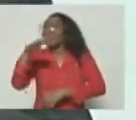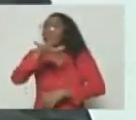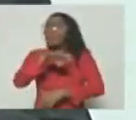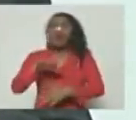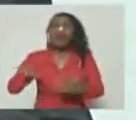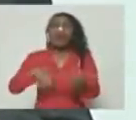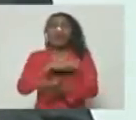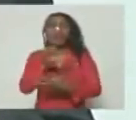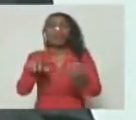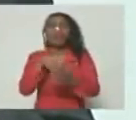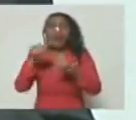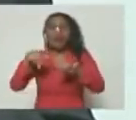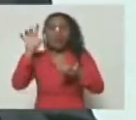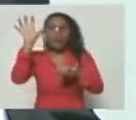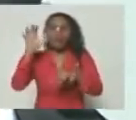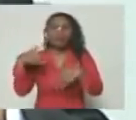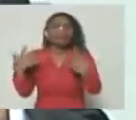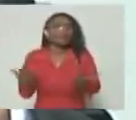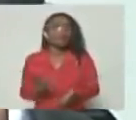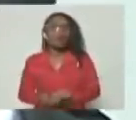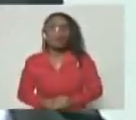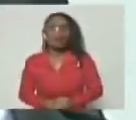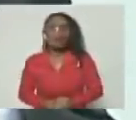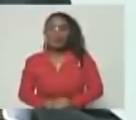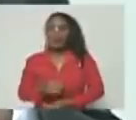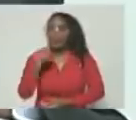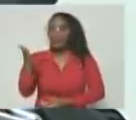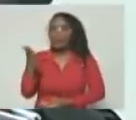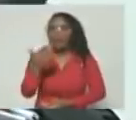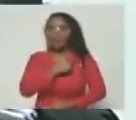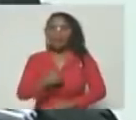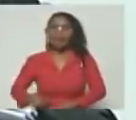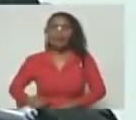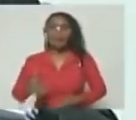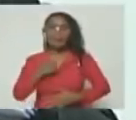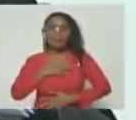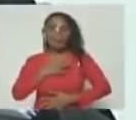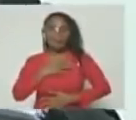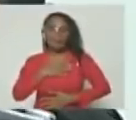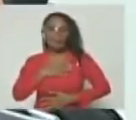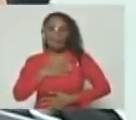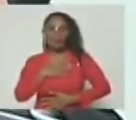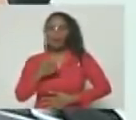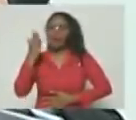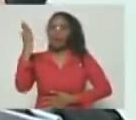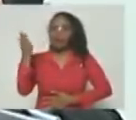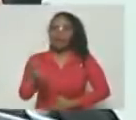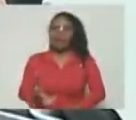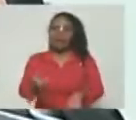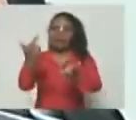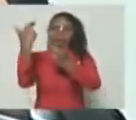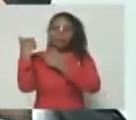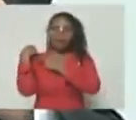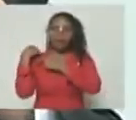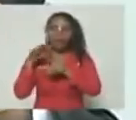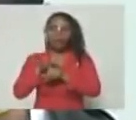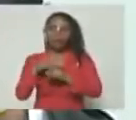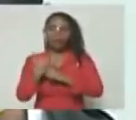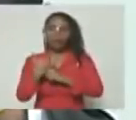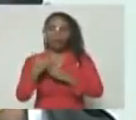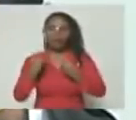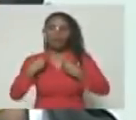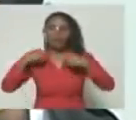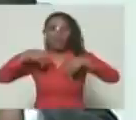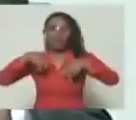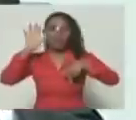país? Yo digo que usted es el presidente, pero para mí, para Bernabé Gutiérrez, usted es responsable de la situación que vive el